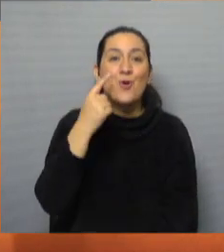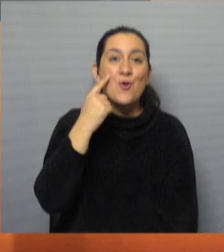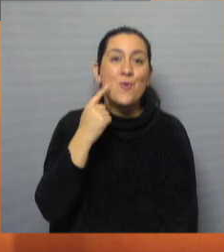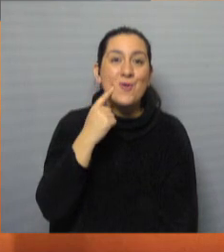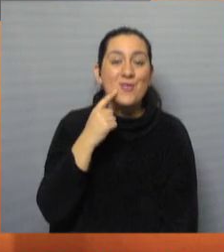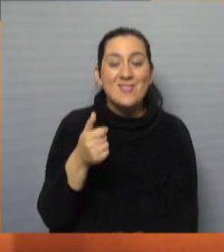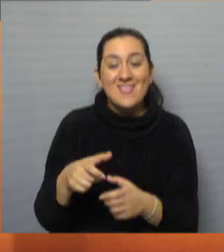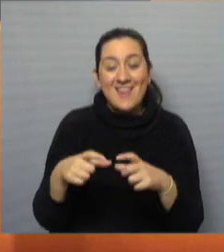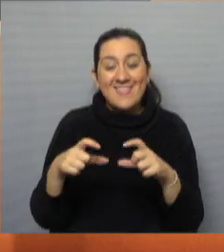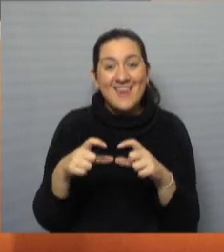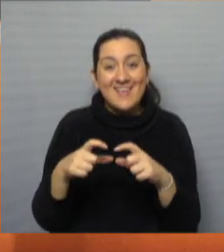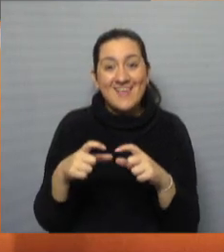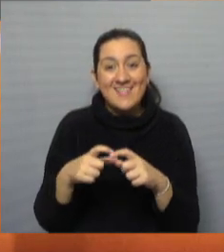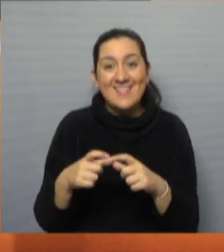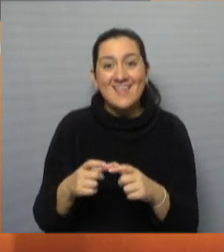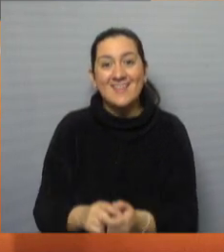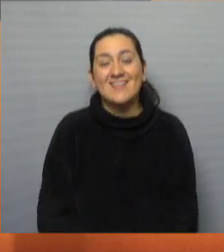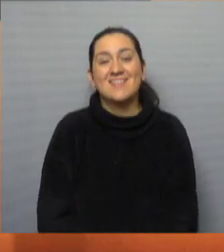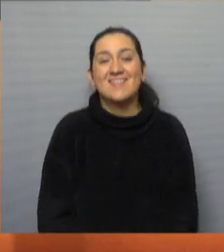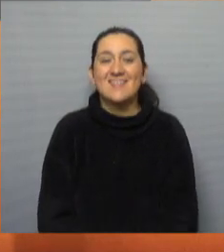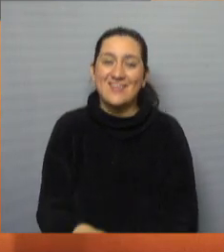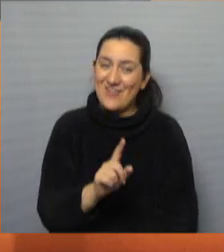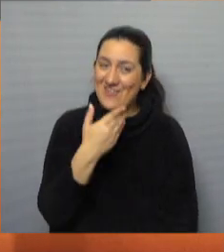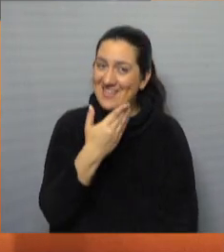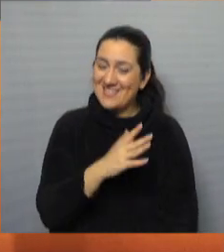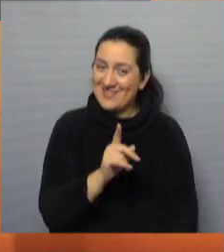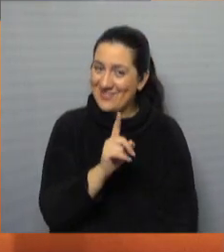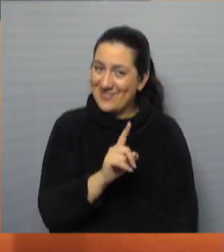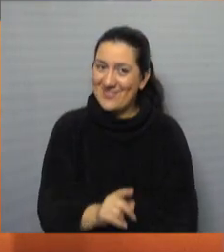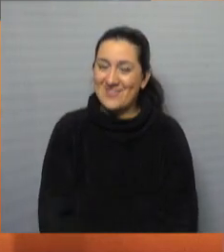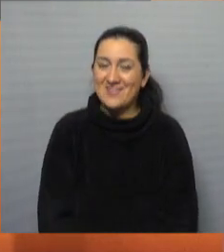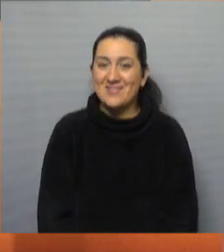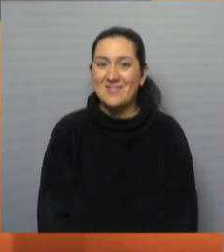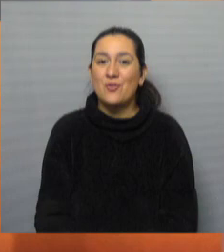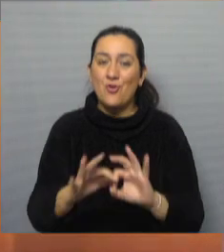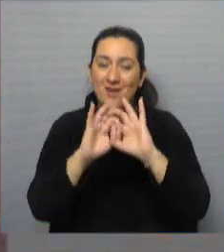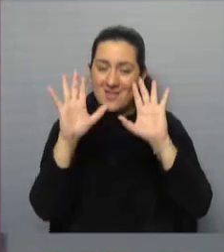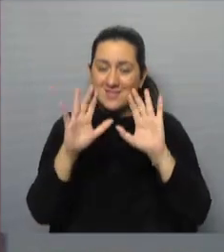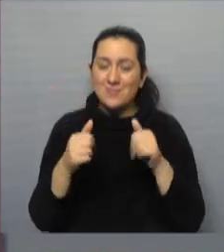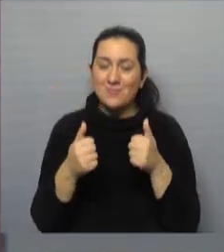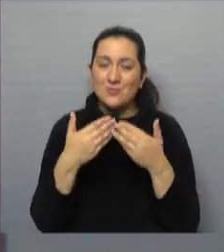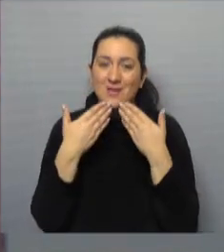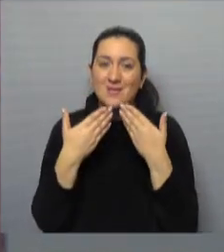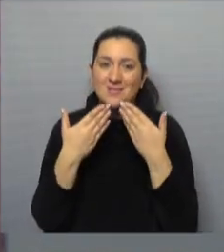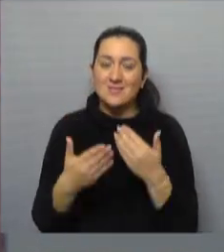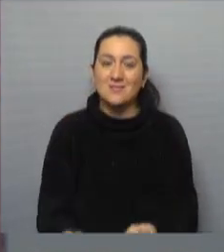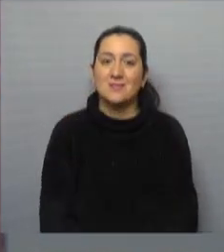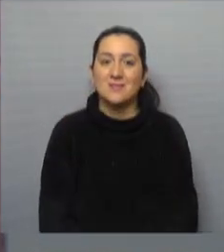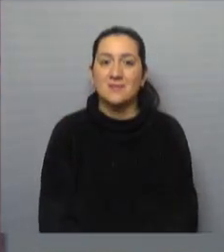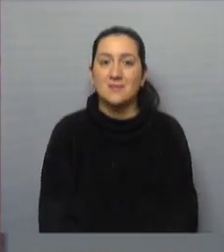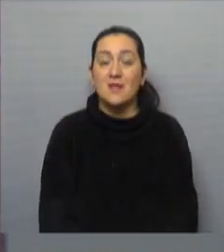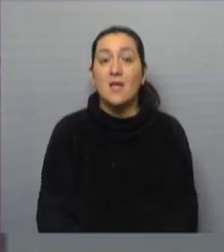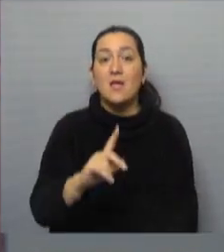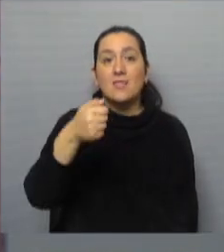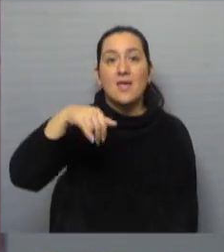gracias muchas gracias por todo muy bien pasado